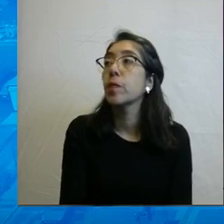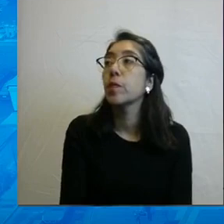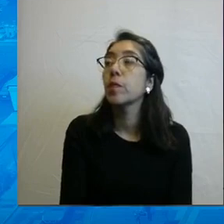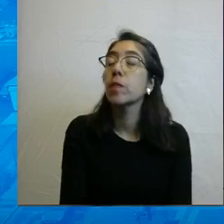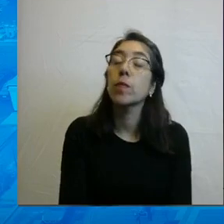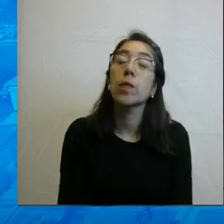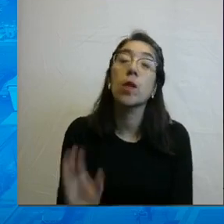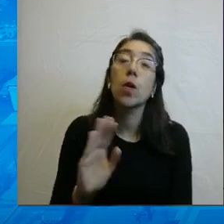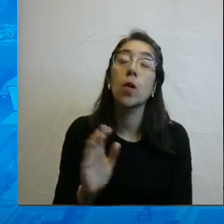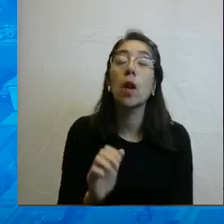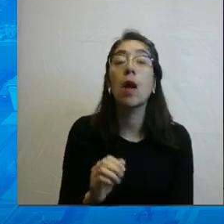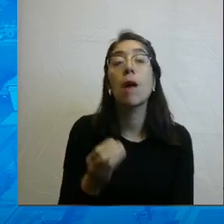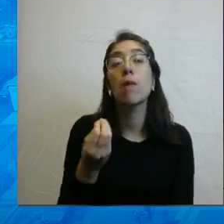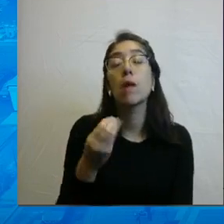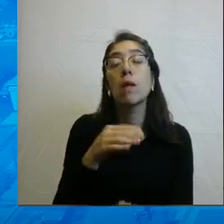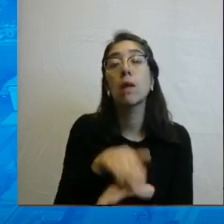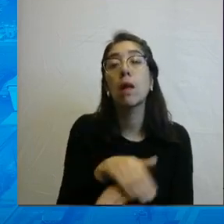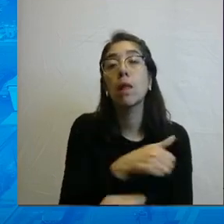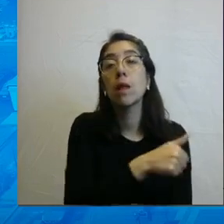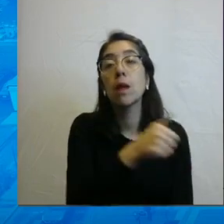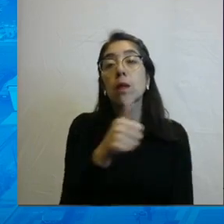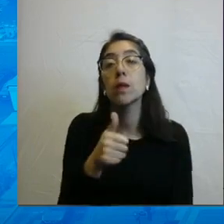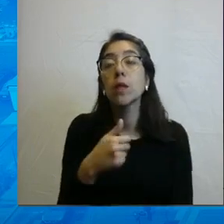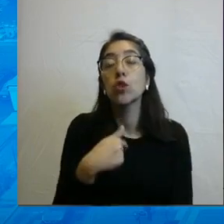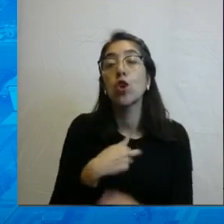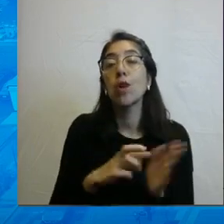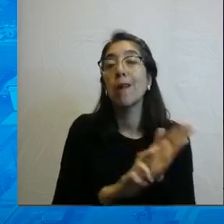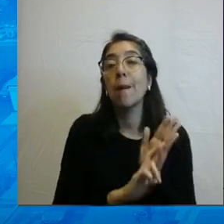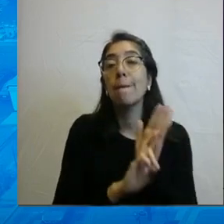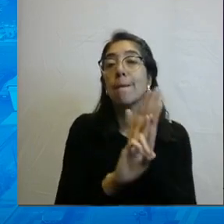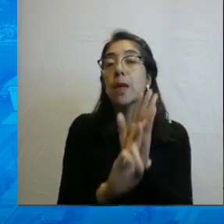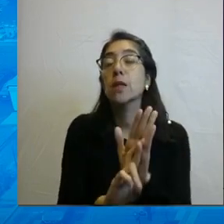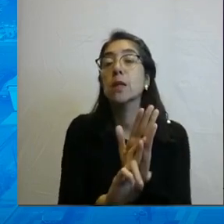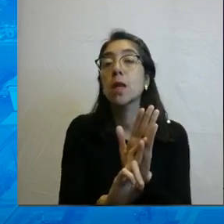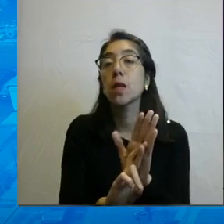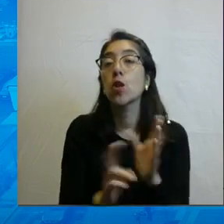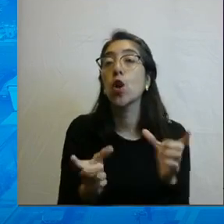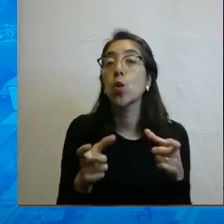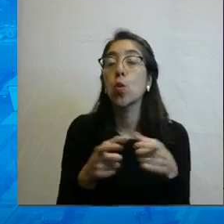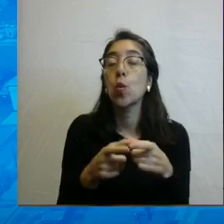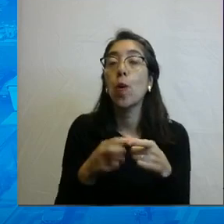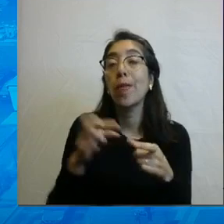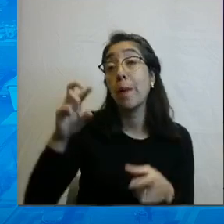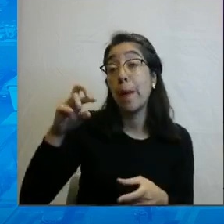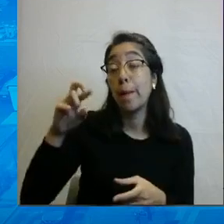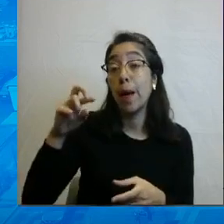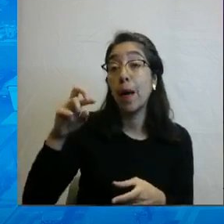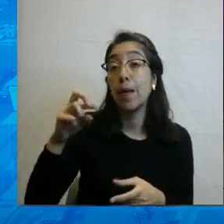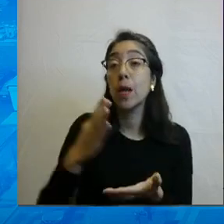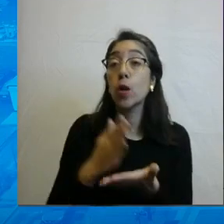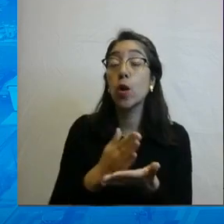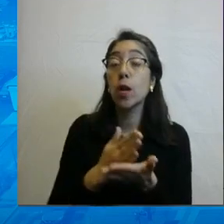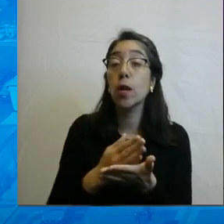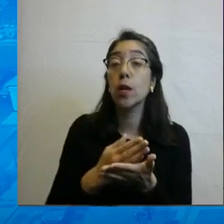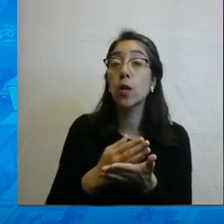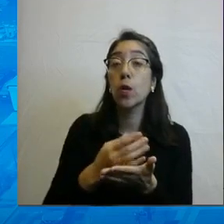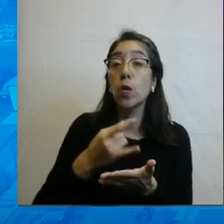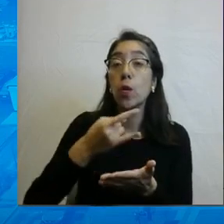Hola, buenas tardes a todos. Bueno, soy representante del Centro de Padres del Colegio Wilco Alto. El tema de nosotros es muy